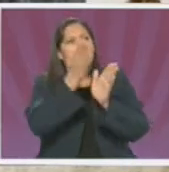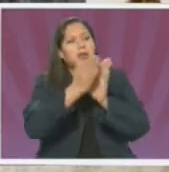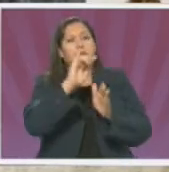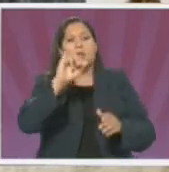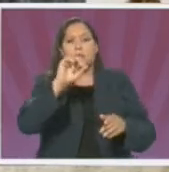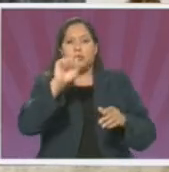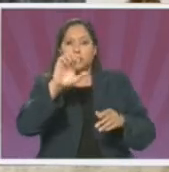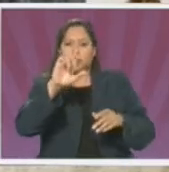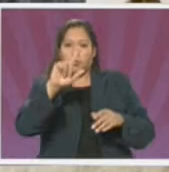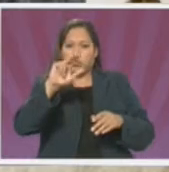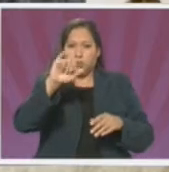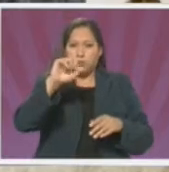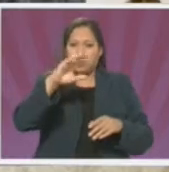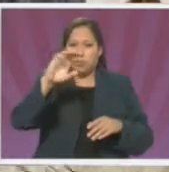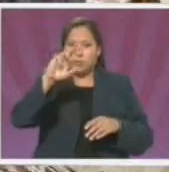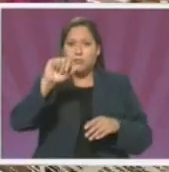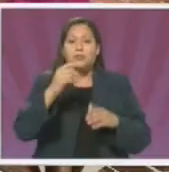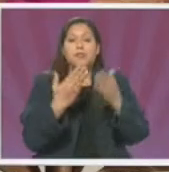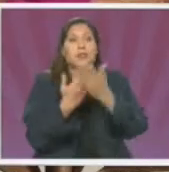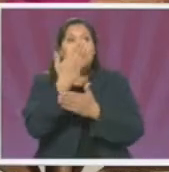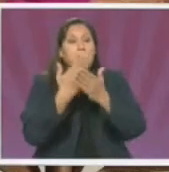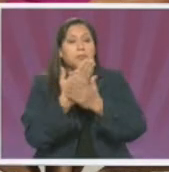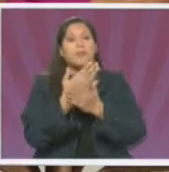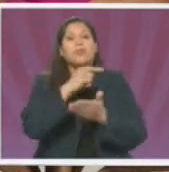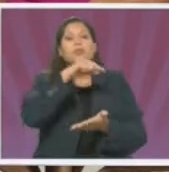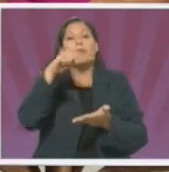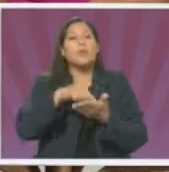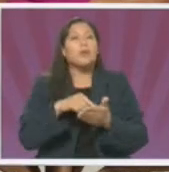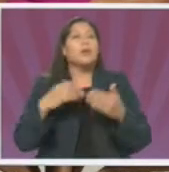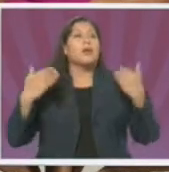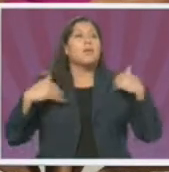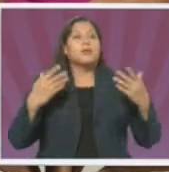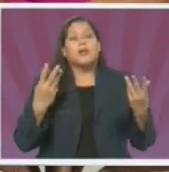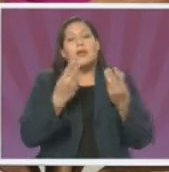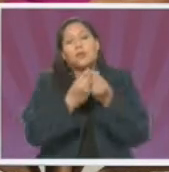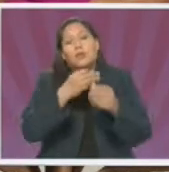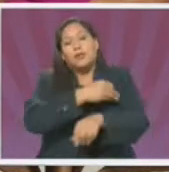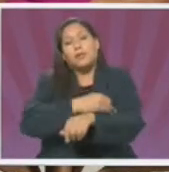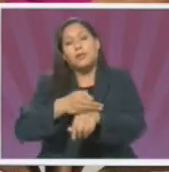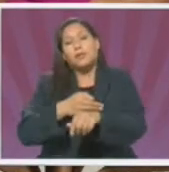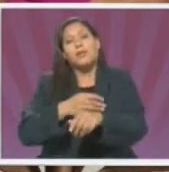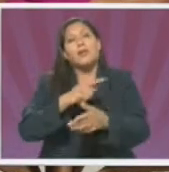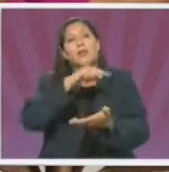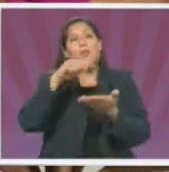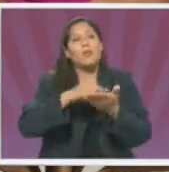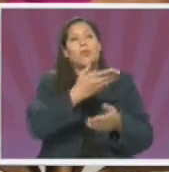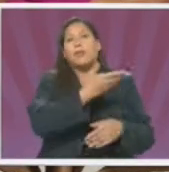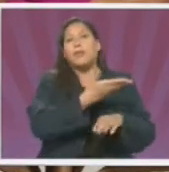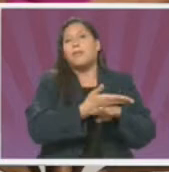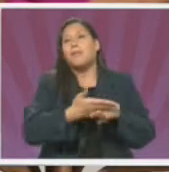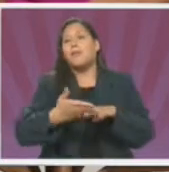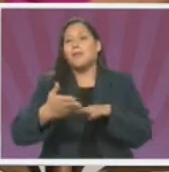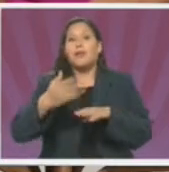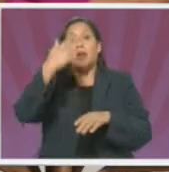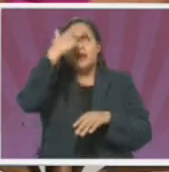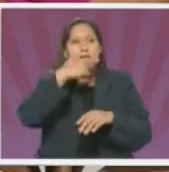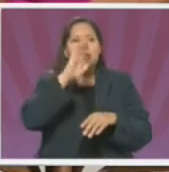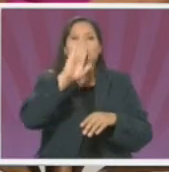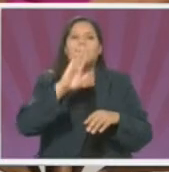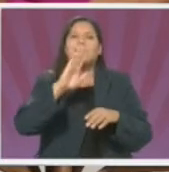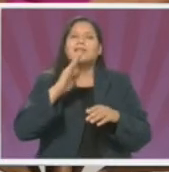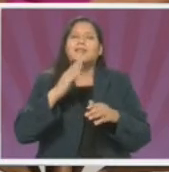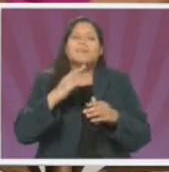Cuevas, que porque de día es un lugar para ir a pasear con la familia, es un lugar blanco, pero de noche ya es un lugar